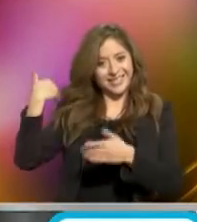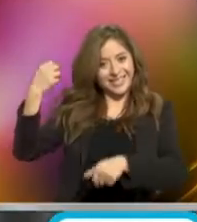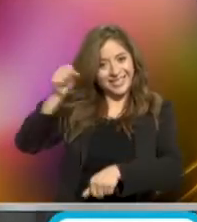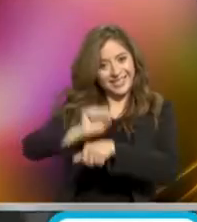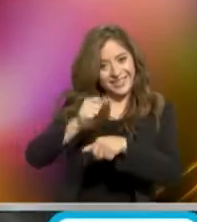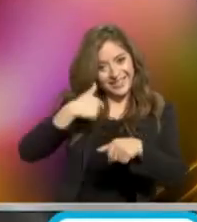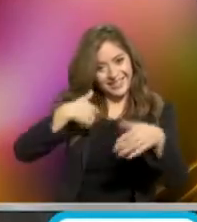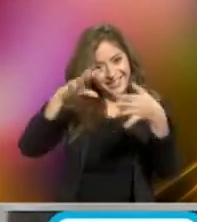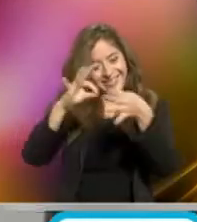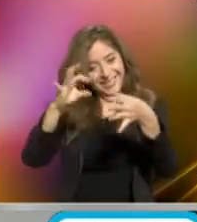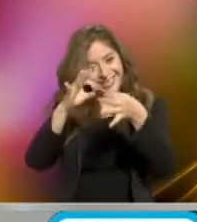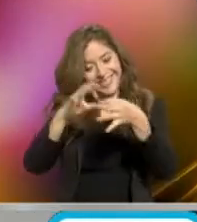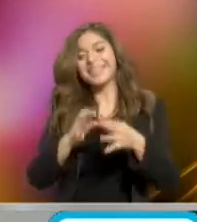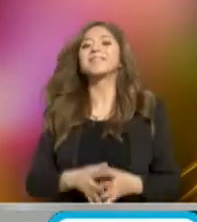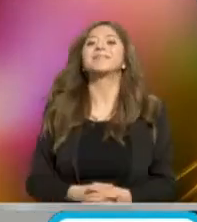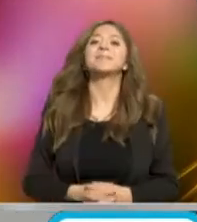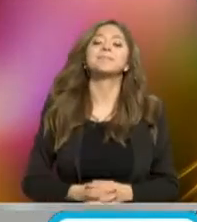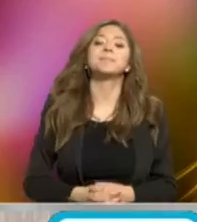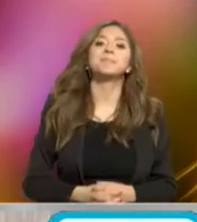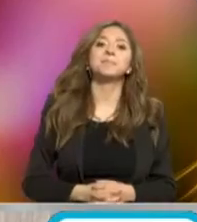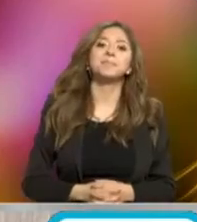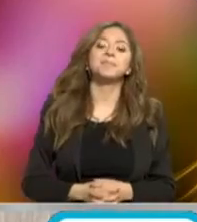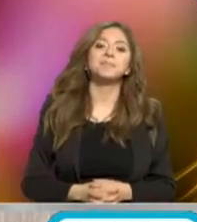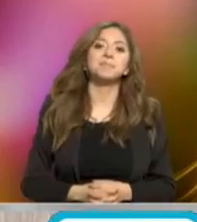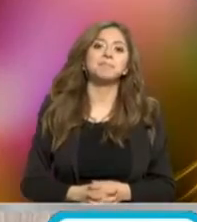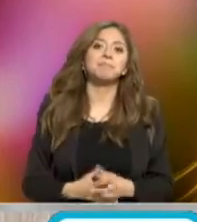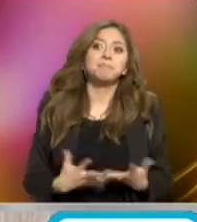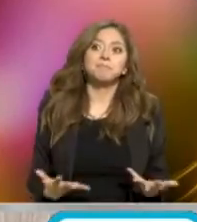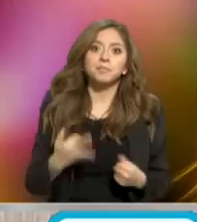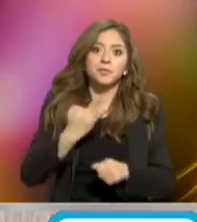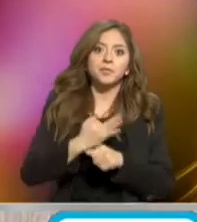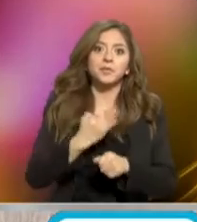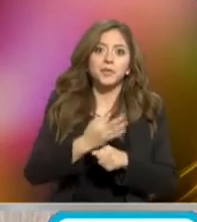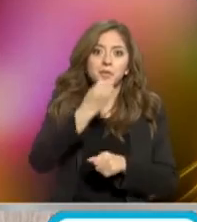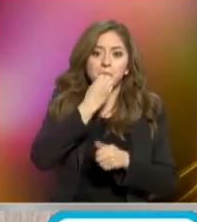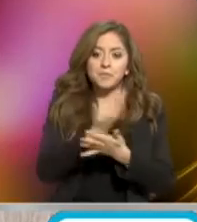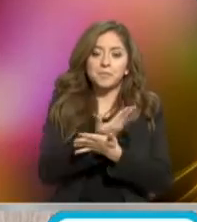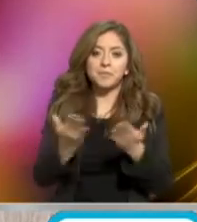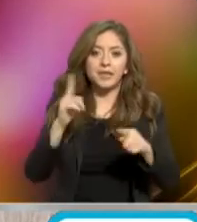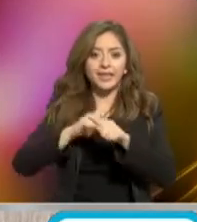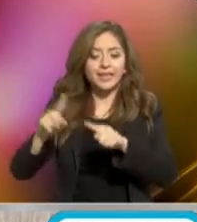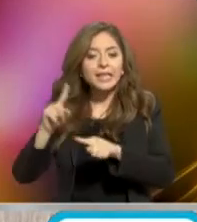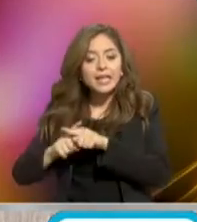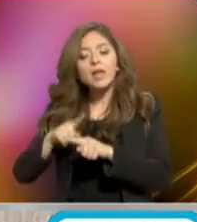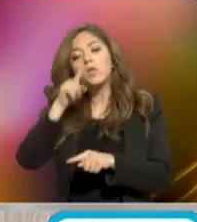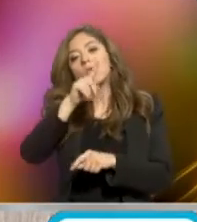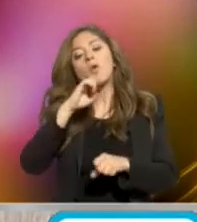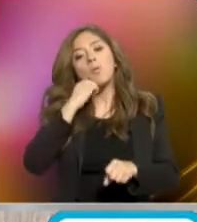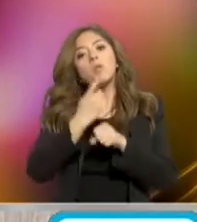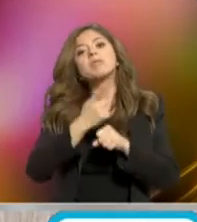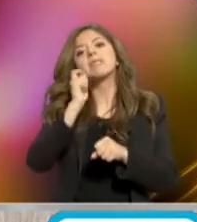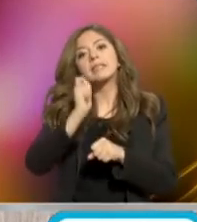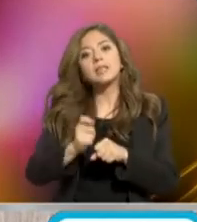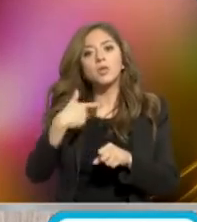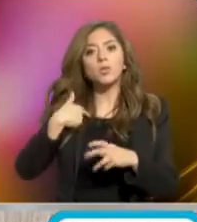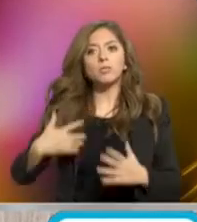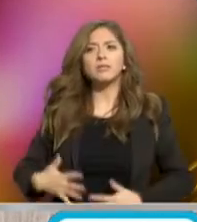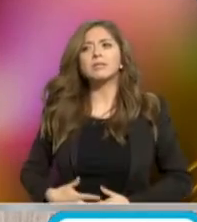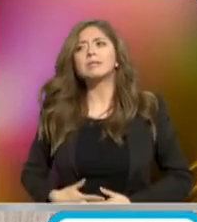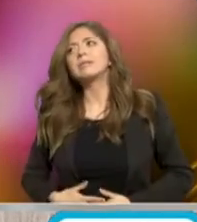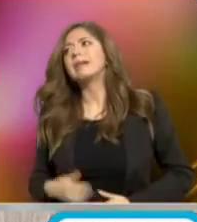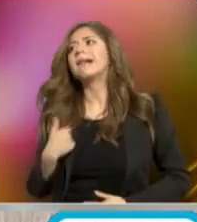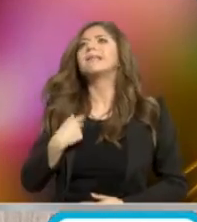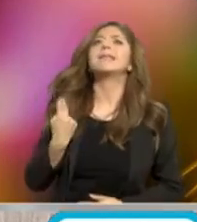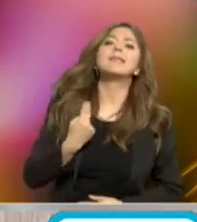es, Qué así es. rico. Maravilloso. Así es. Pues ya tenemos menú. Así es, de antojitos. excelentes opciones, libres de culpa